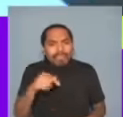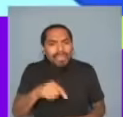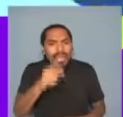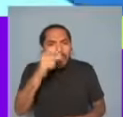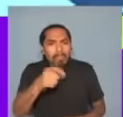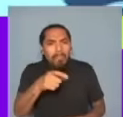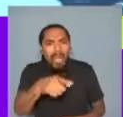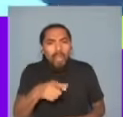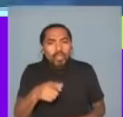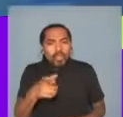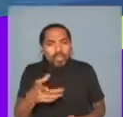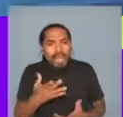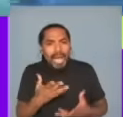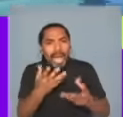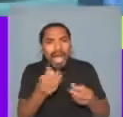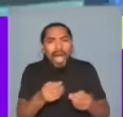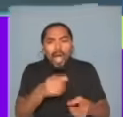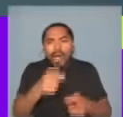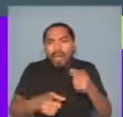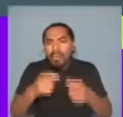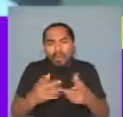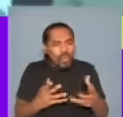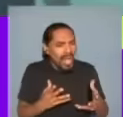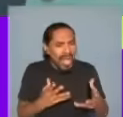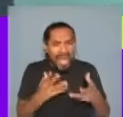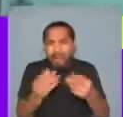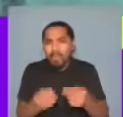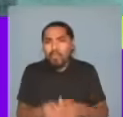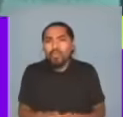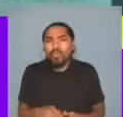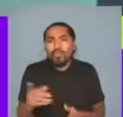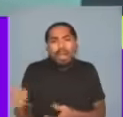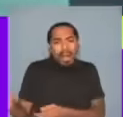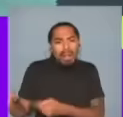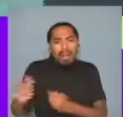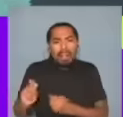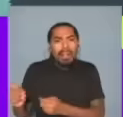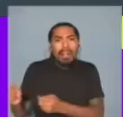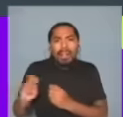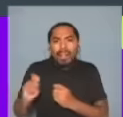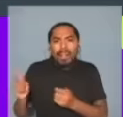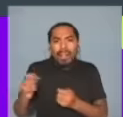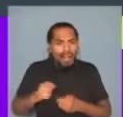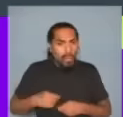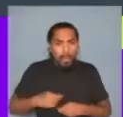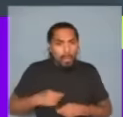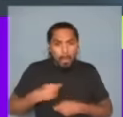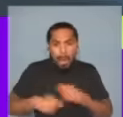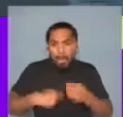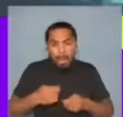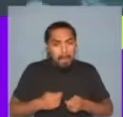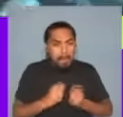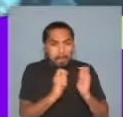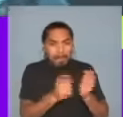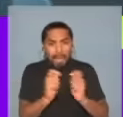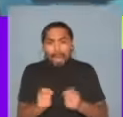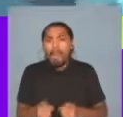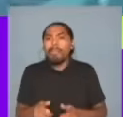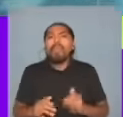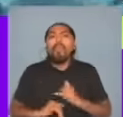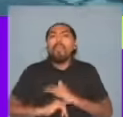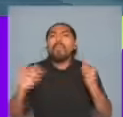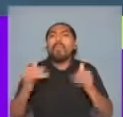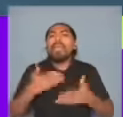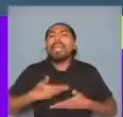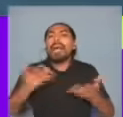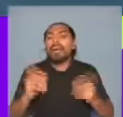conseguía cosas a través de la radio, ayudaba muchísimo a la gente, y no, él después no decía, conseguí tal cosa para este hogar,